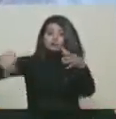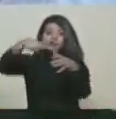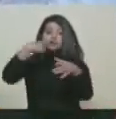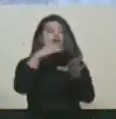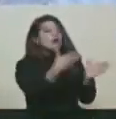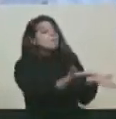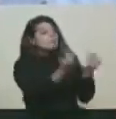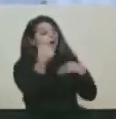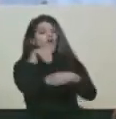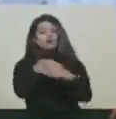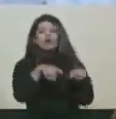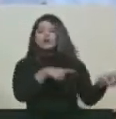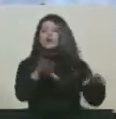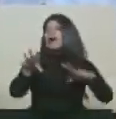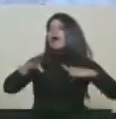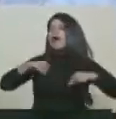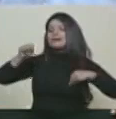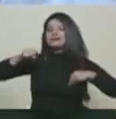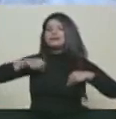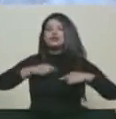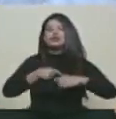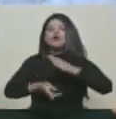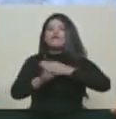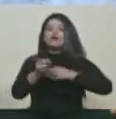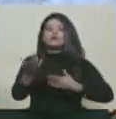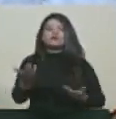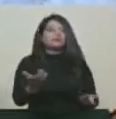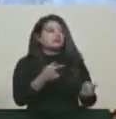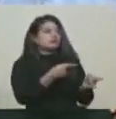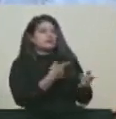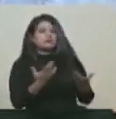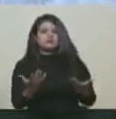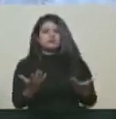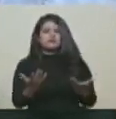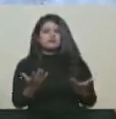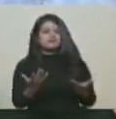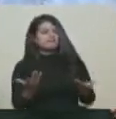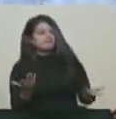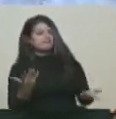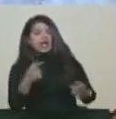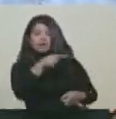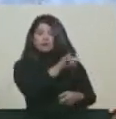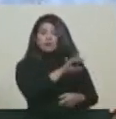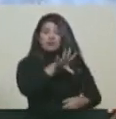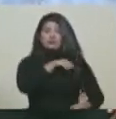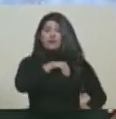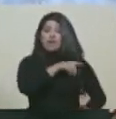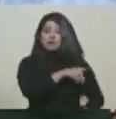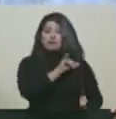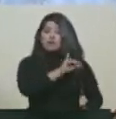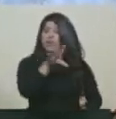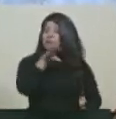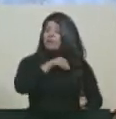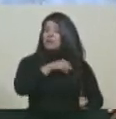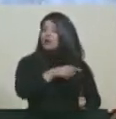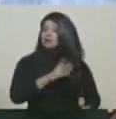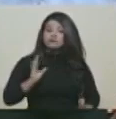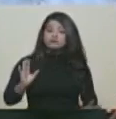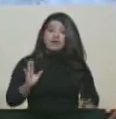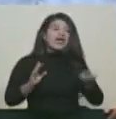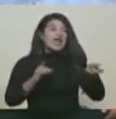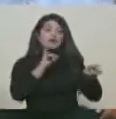Ellos aceptaron el llamado de la Asamblea Nacional Constituyente. Ellos aceptaron y ellas las